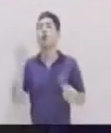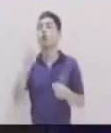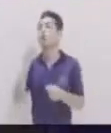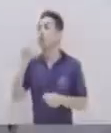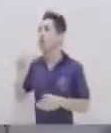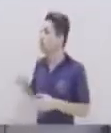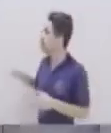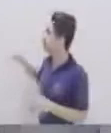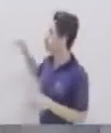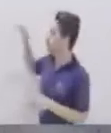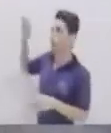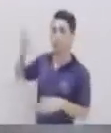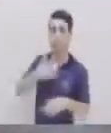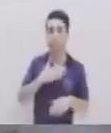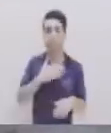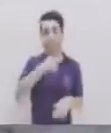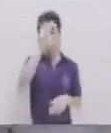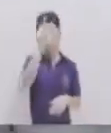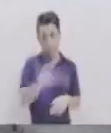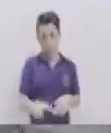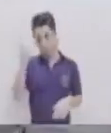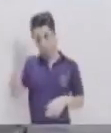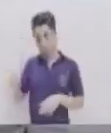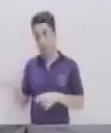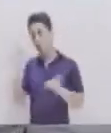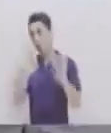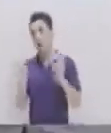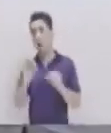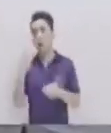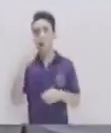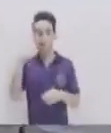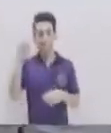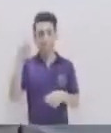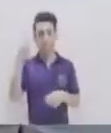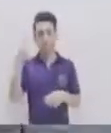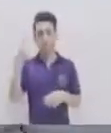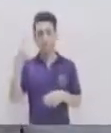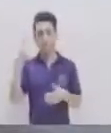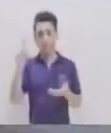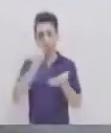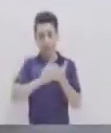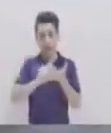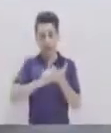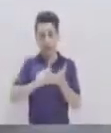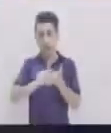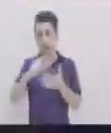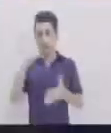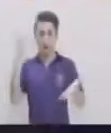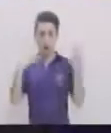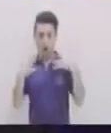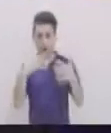debe de llegar mi barra o mi línea a colorear. Recuerda también que debes de tener a la